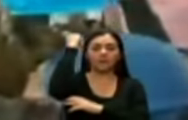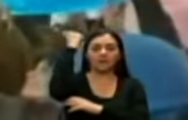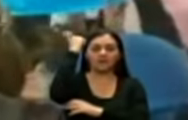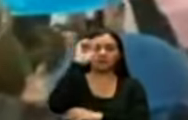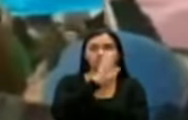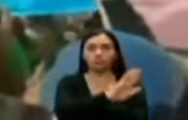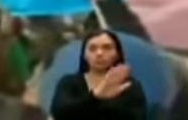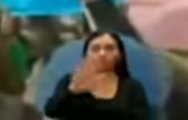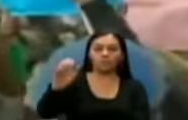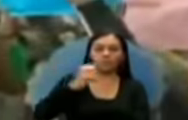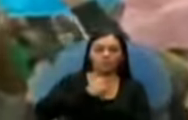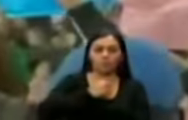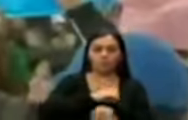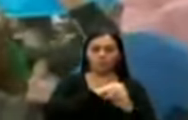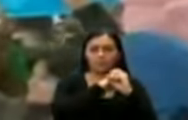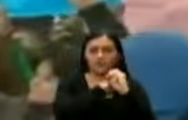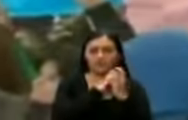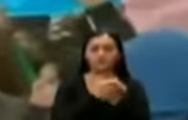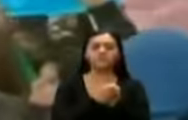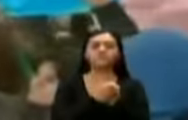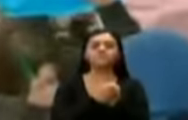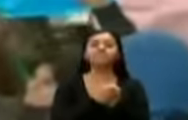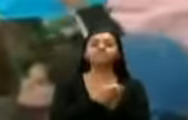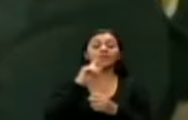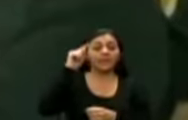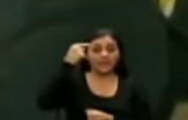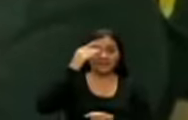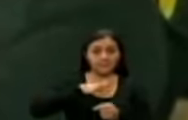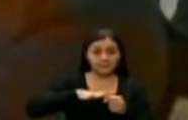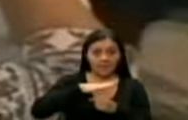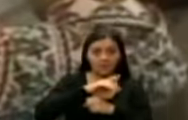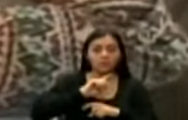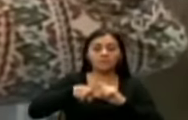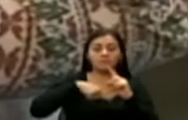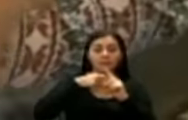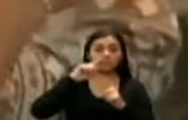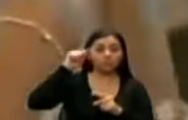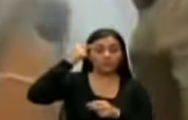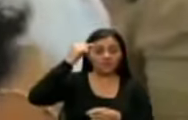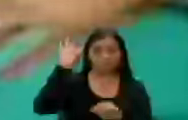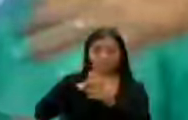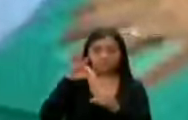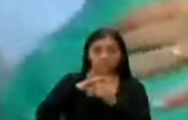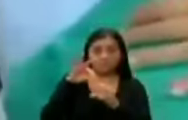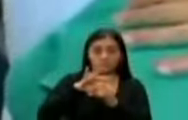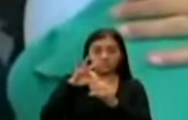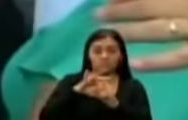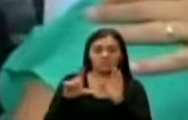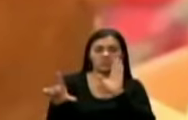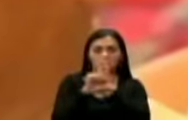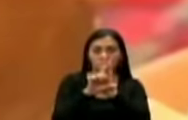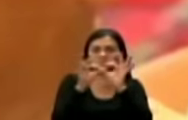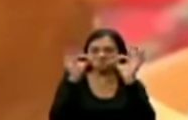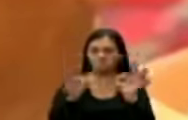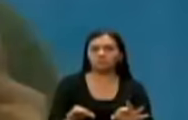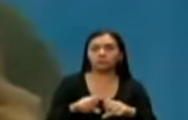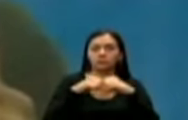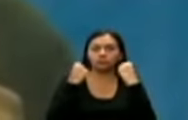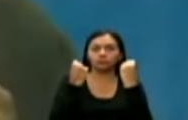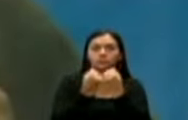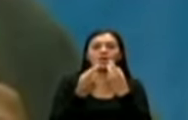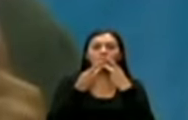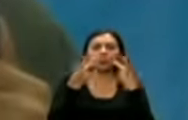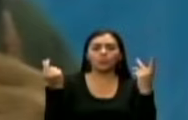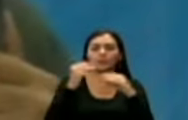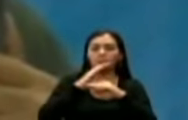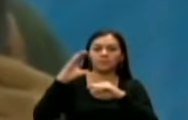y obligaciones. Estos gobiernos, que han sido legitimados electoral y socialmente, han realizado la mayor inversión pública de toda la